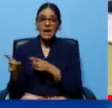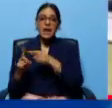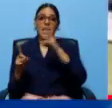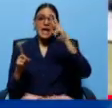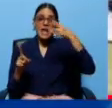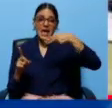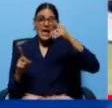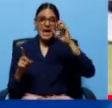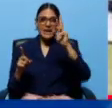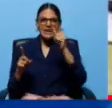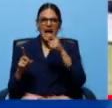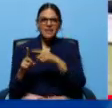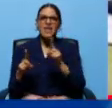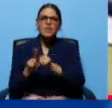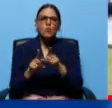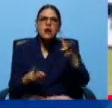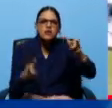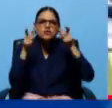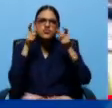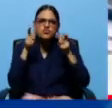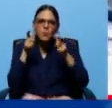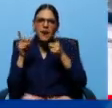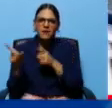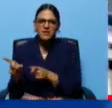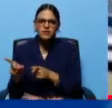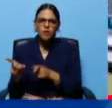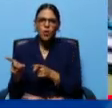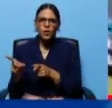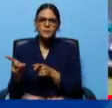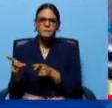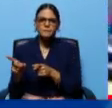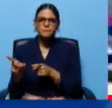Hernández Lares, como supervisor y